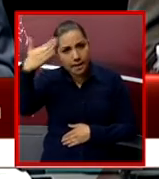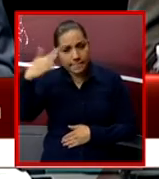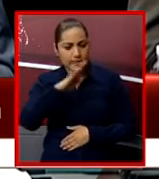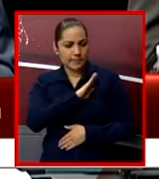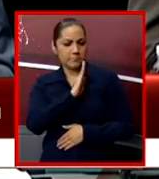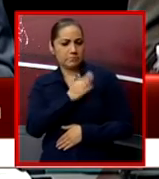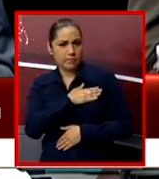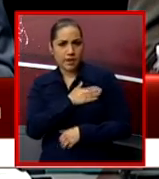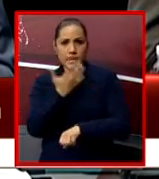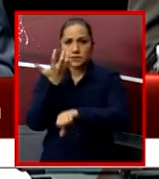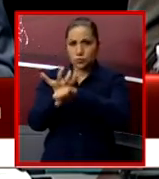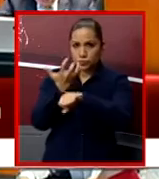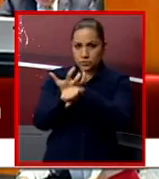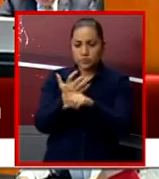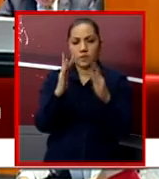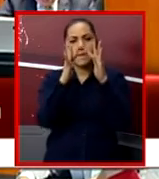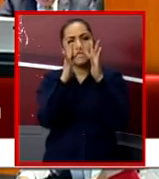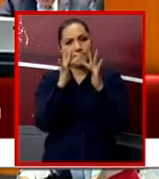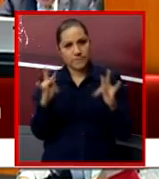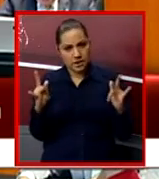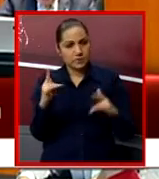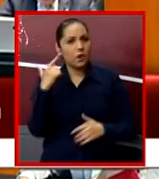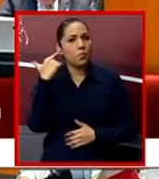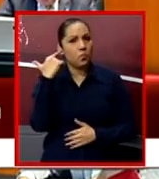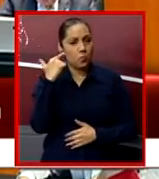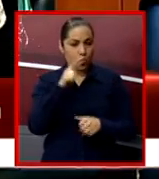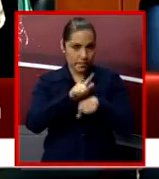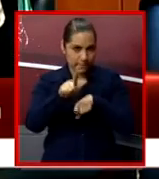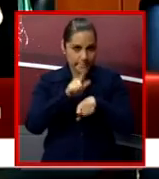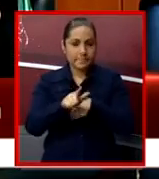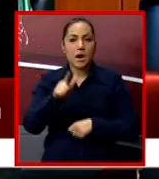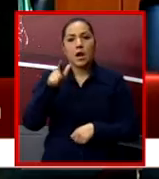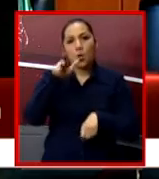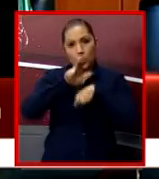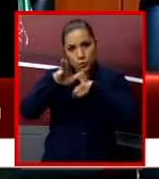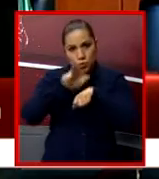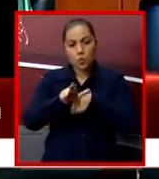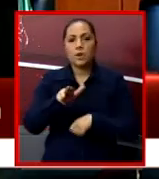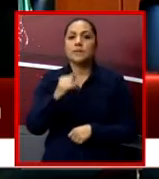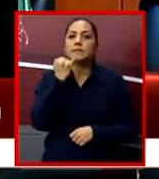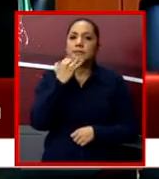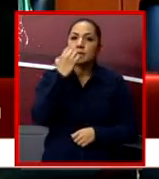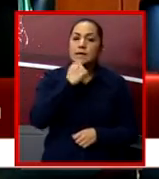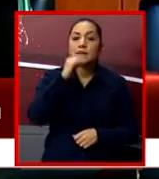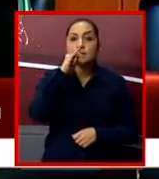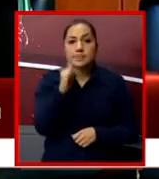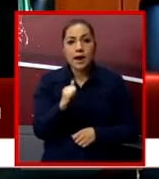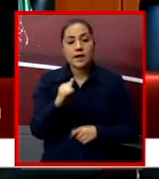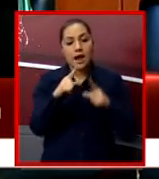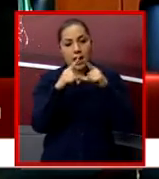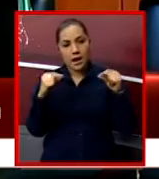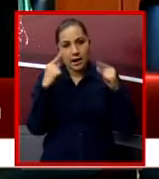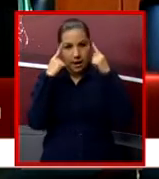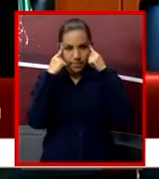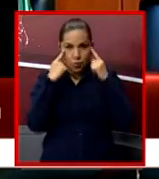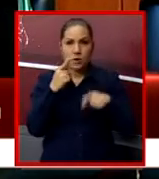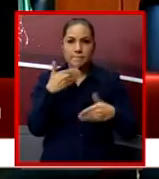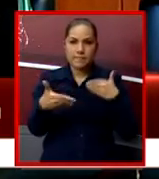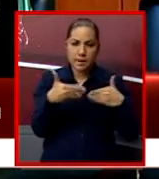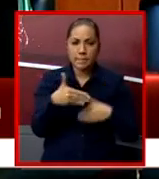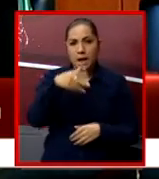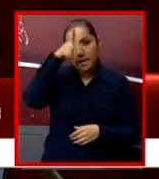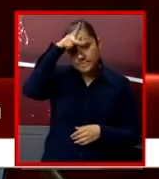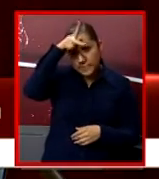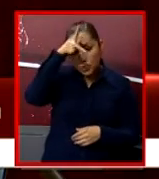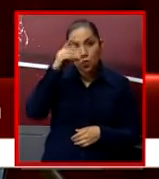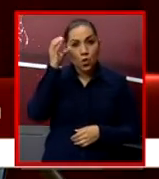Unidos, España, Estados Unidos de América, Francia, Guatemala, Honduras, Israel, Italia, Japón, Panamá, Perú,